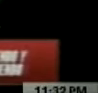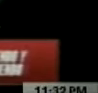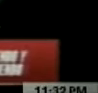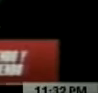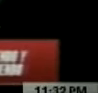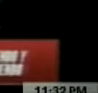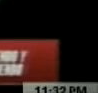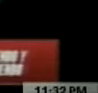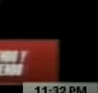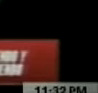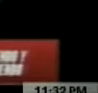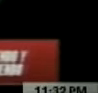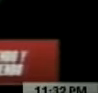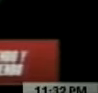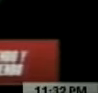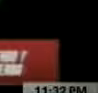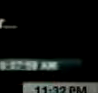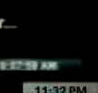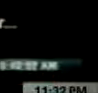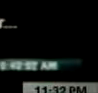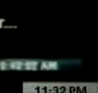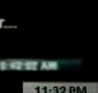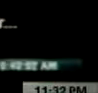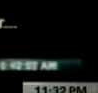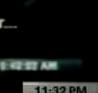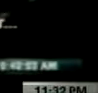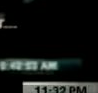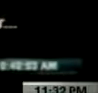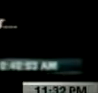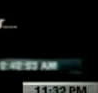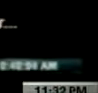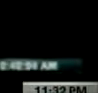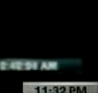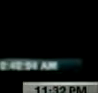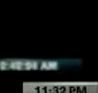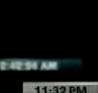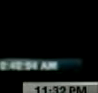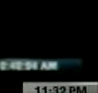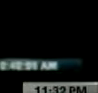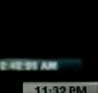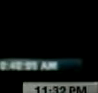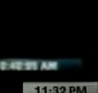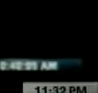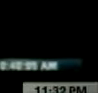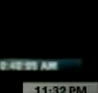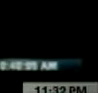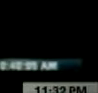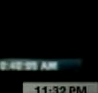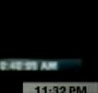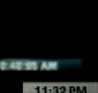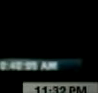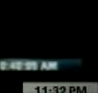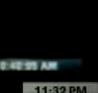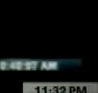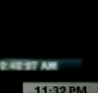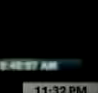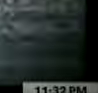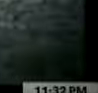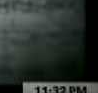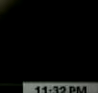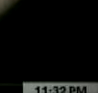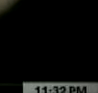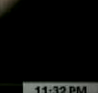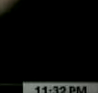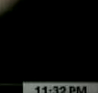un francotirador ahí en Caracas. Los muñecos que hay que neutralizar están en Caracas. A los que hay que asustarles están en